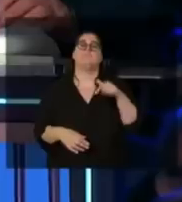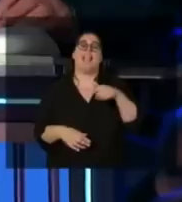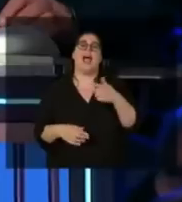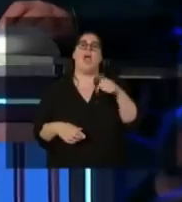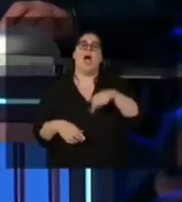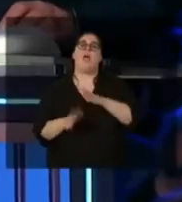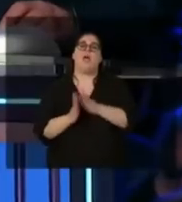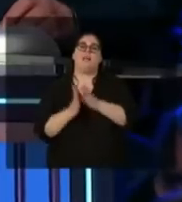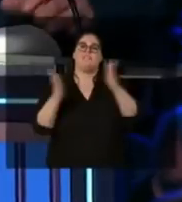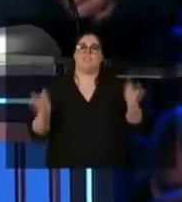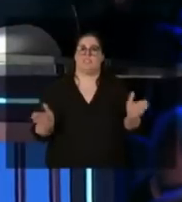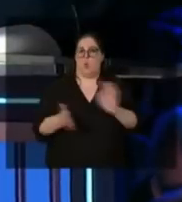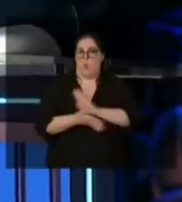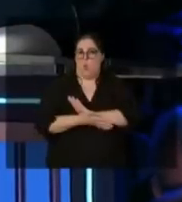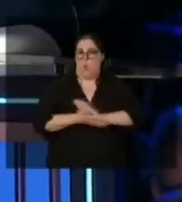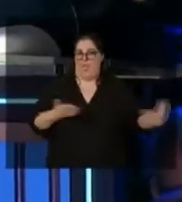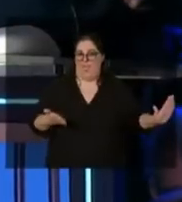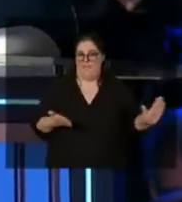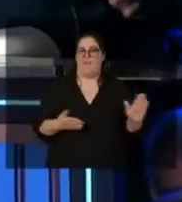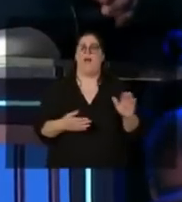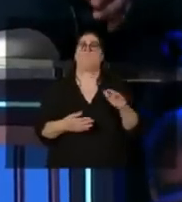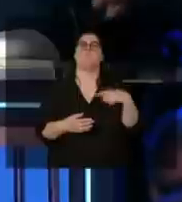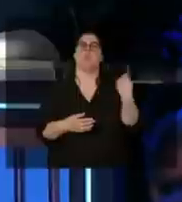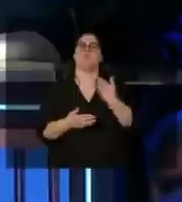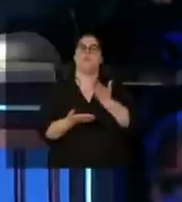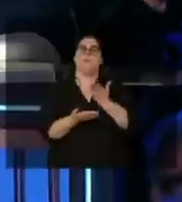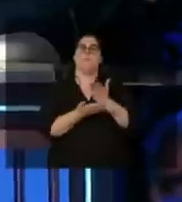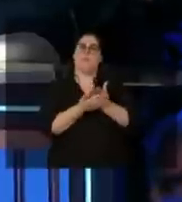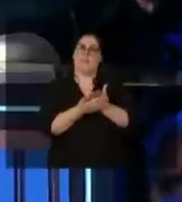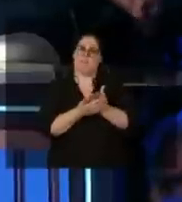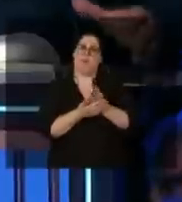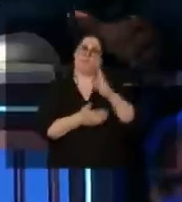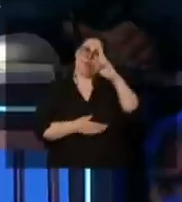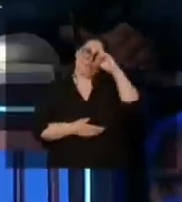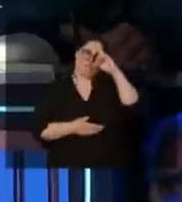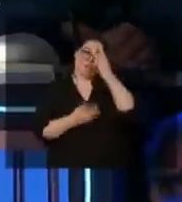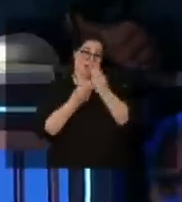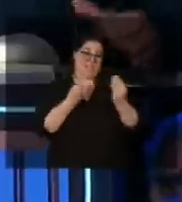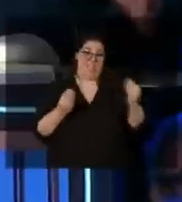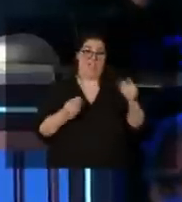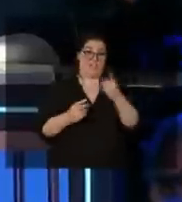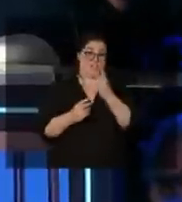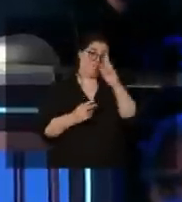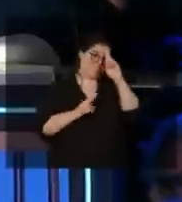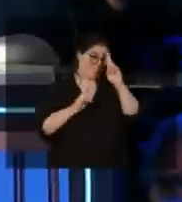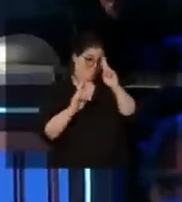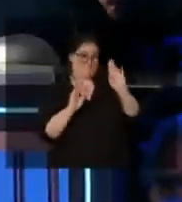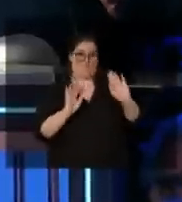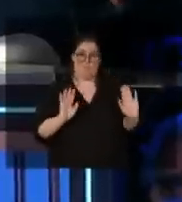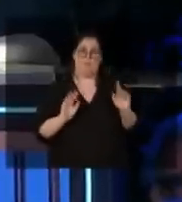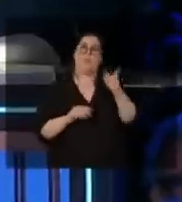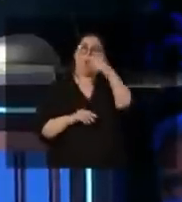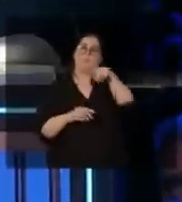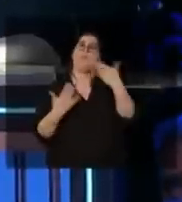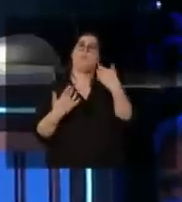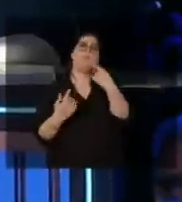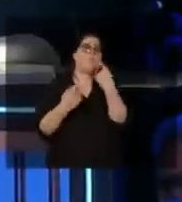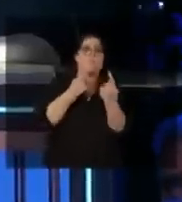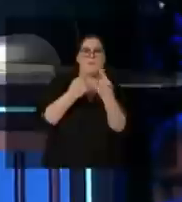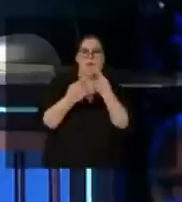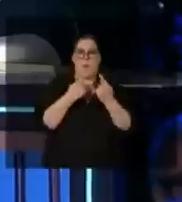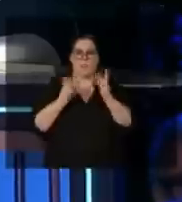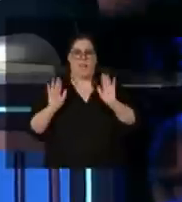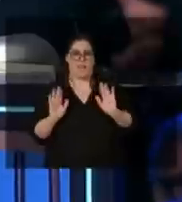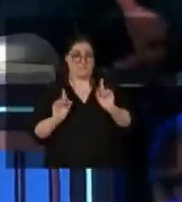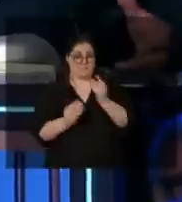sección nueva donde también les pedimos respeto entre los candidatos, porque ustedes van a poder preguntarse, entre todos